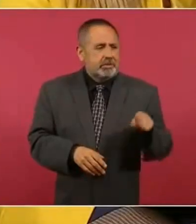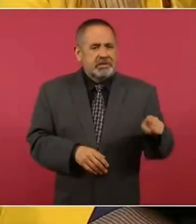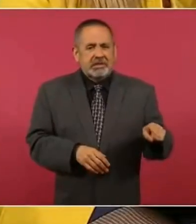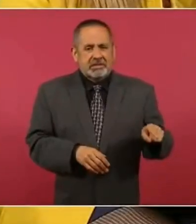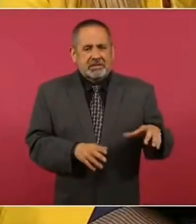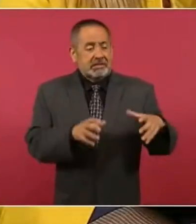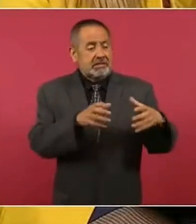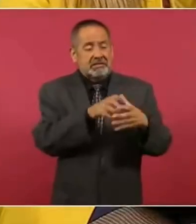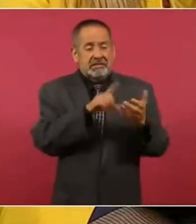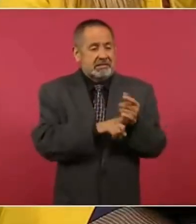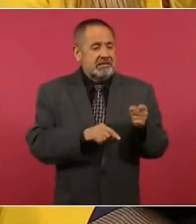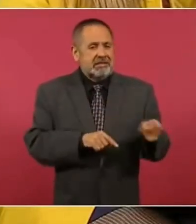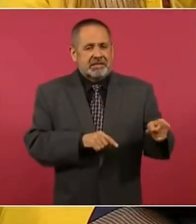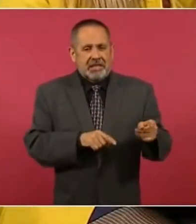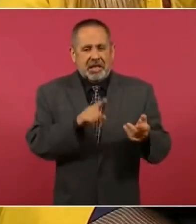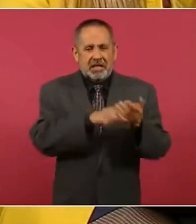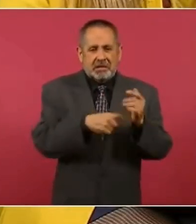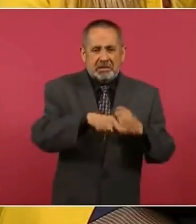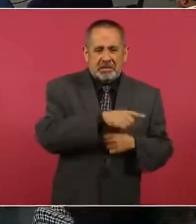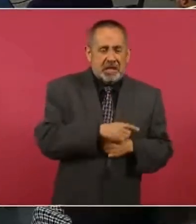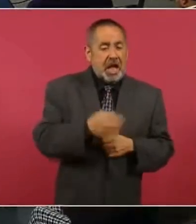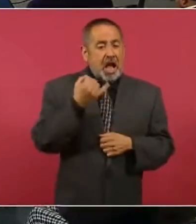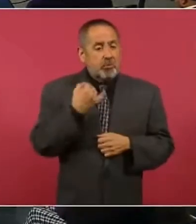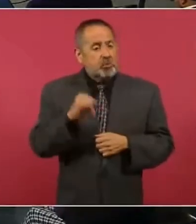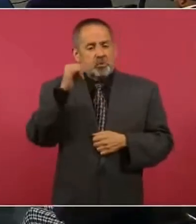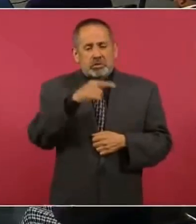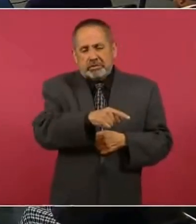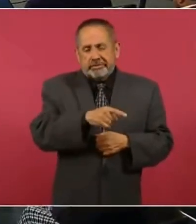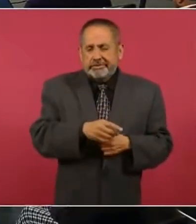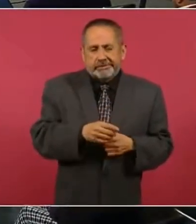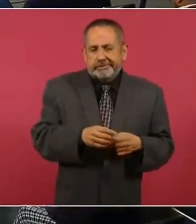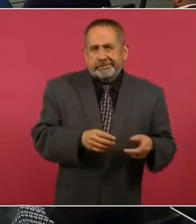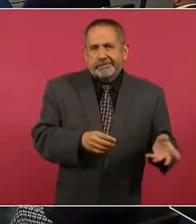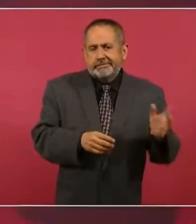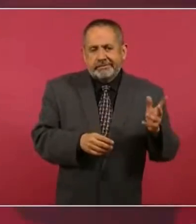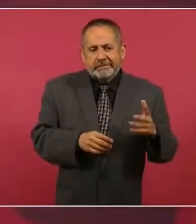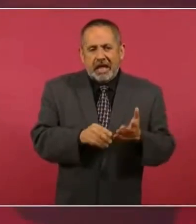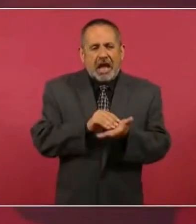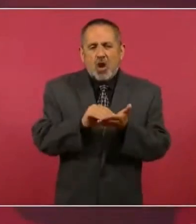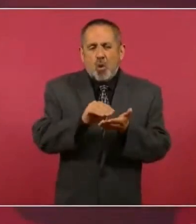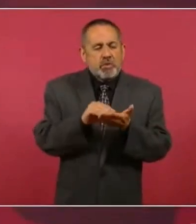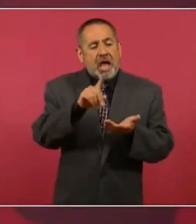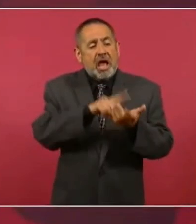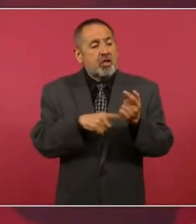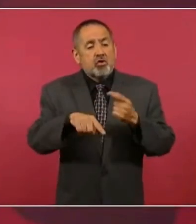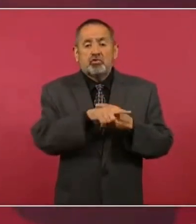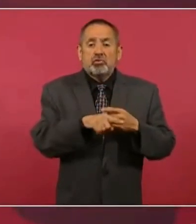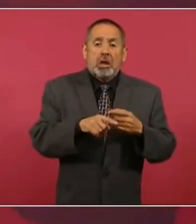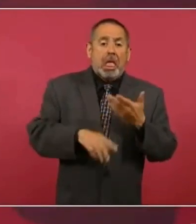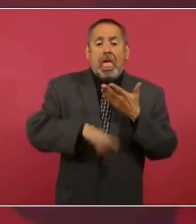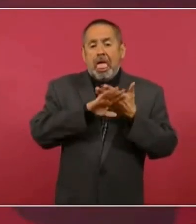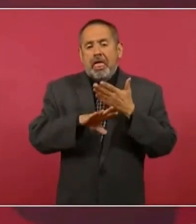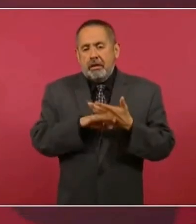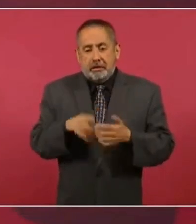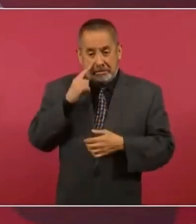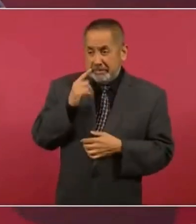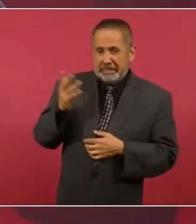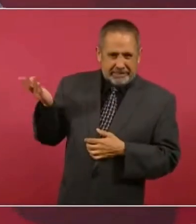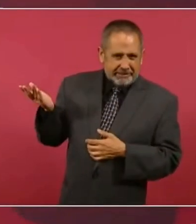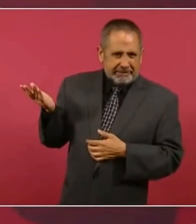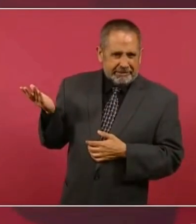sea un absurdo, aunque sea una calumnia. Bueno, estamos viendo,